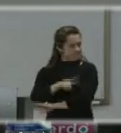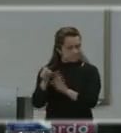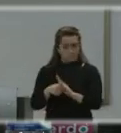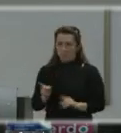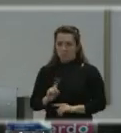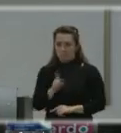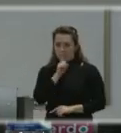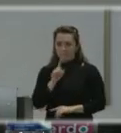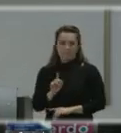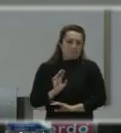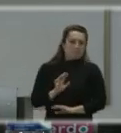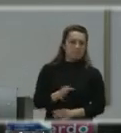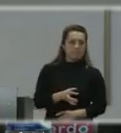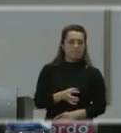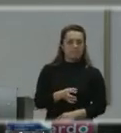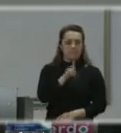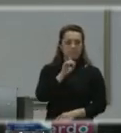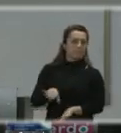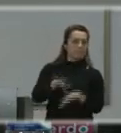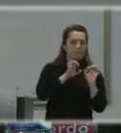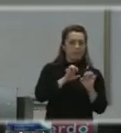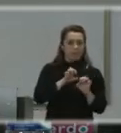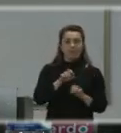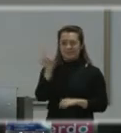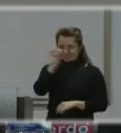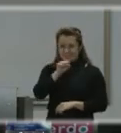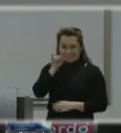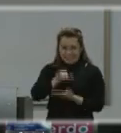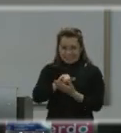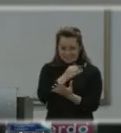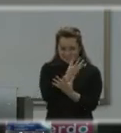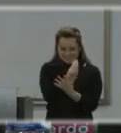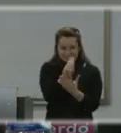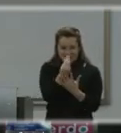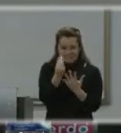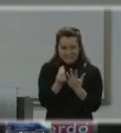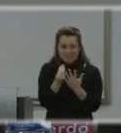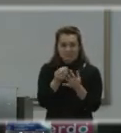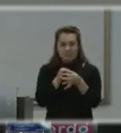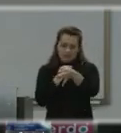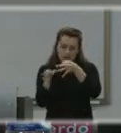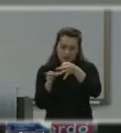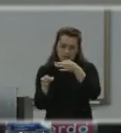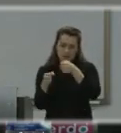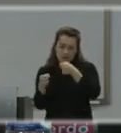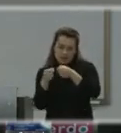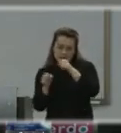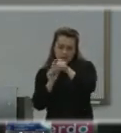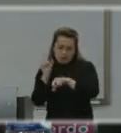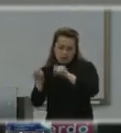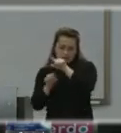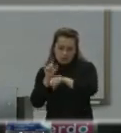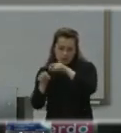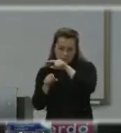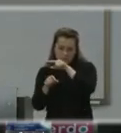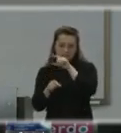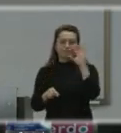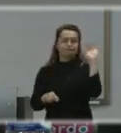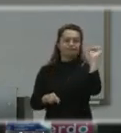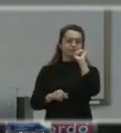la parte del marco legal. Y en las entrevistas con jueces, de lo que hablaré un poco más adelante, pues queda claro que la manera en la que funciona el proceso